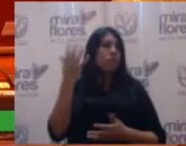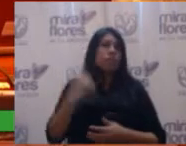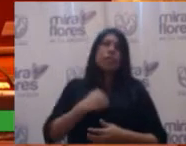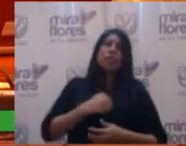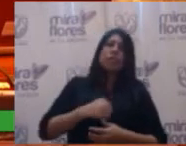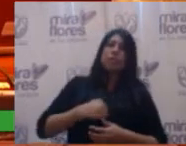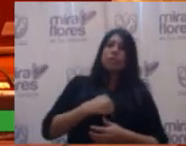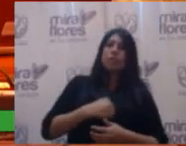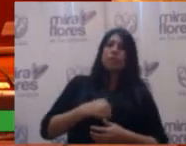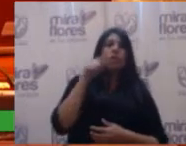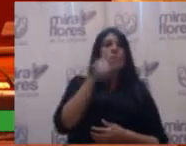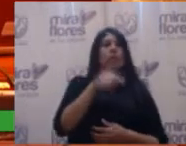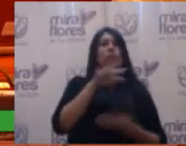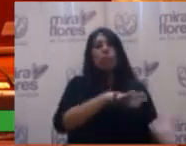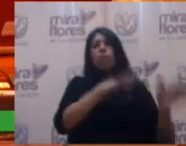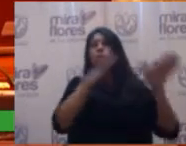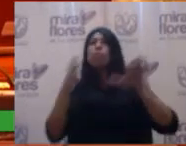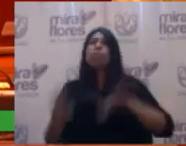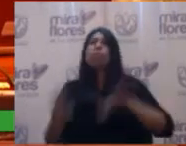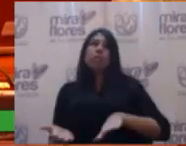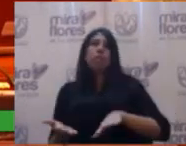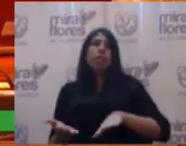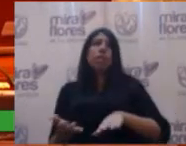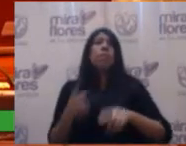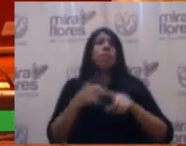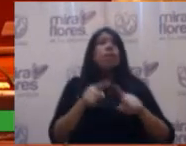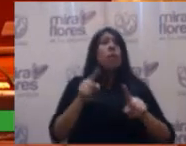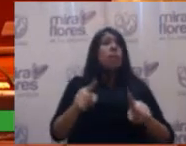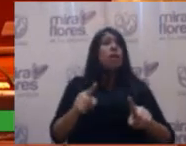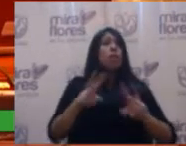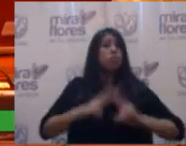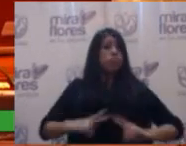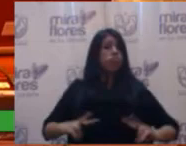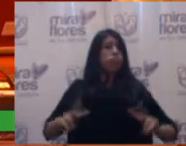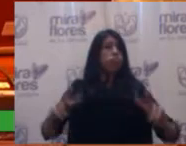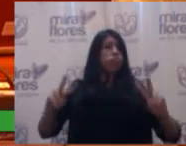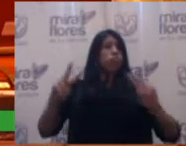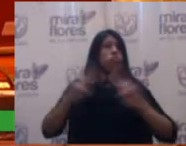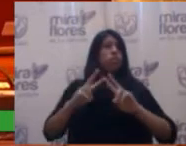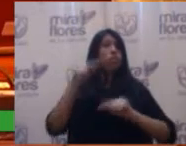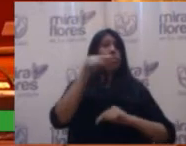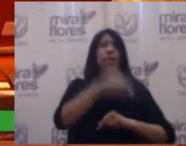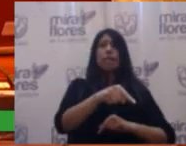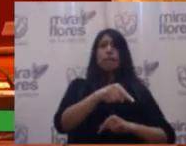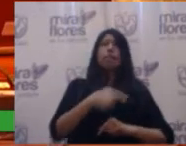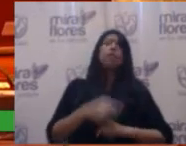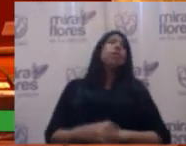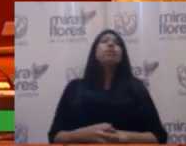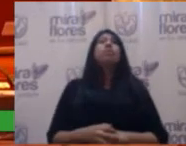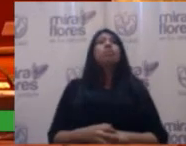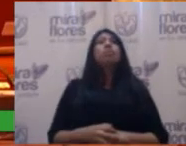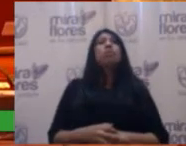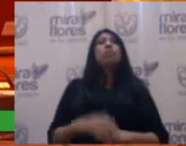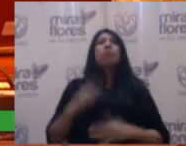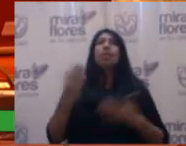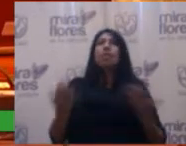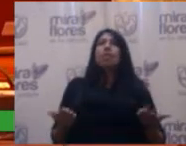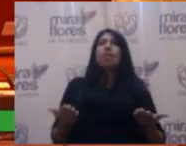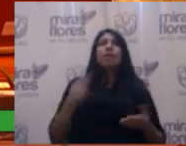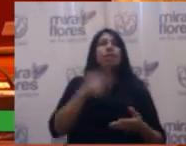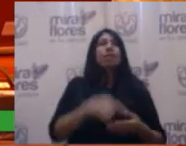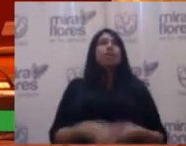Lamentablemente, Juan Alfaro pierde la vida en esta situación. Pero el acto valeroso y lo que quiero rescatar de Juan Alfaro es que, a pesar de que su